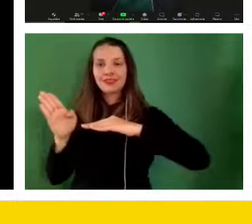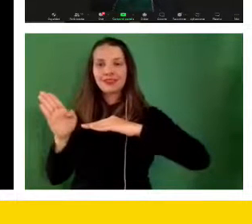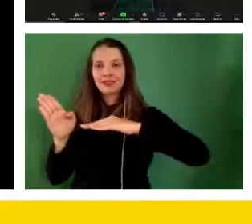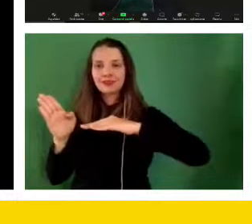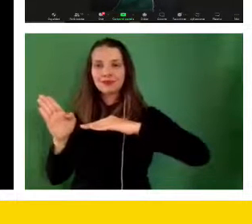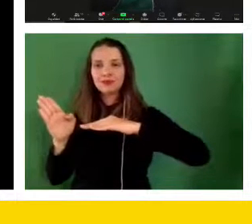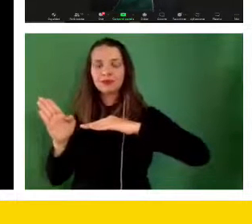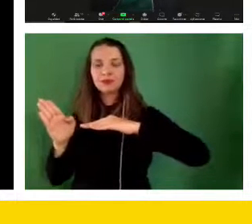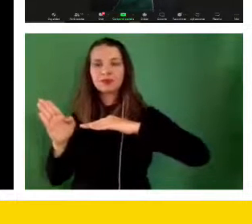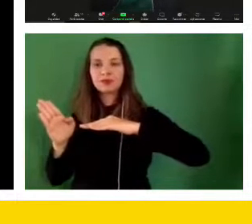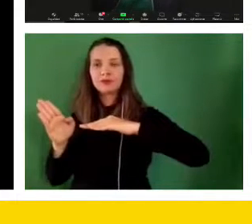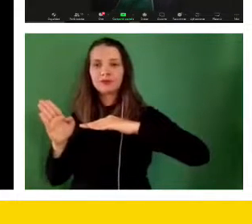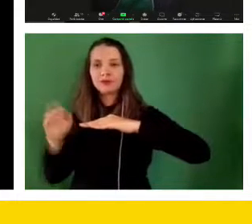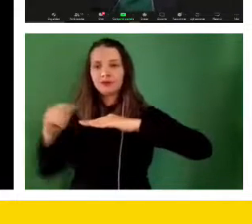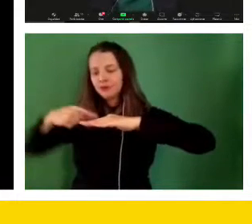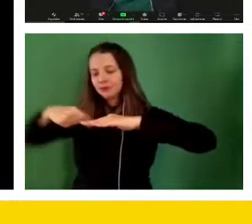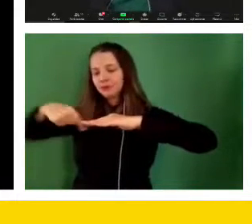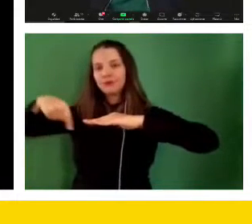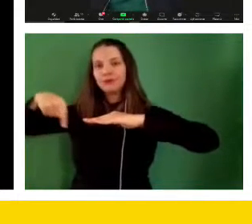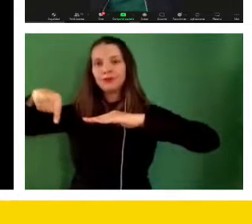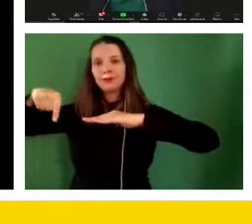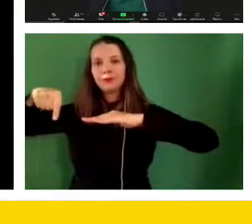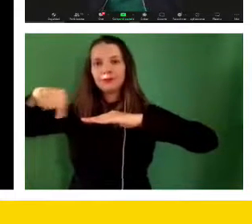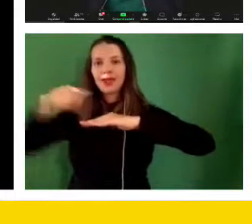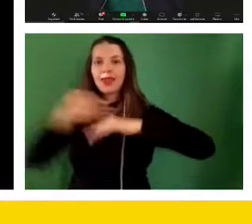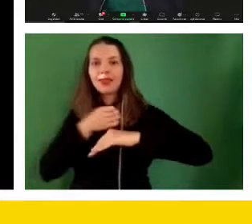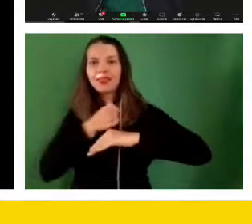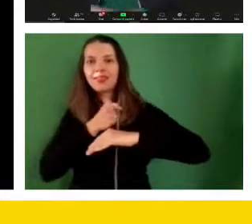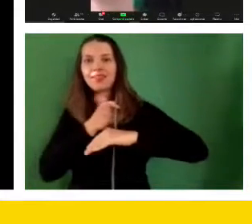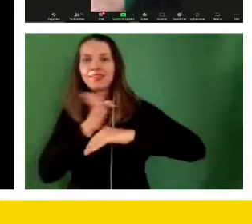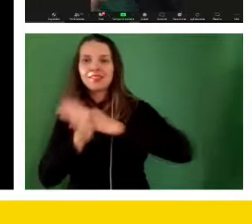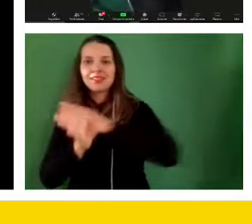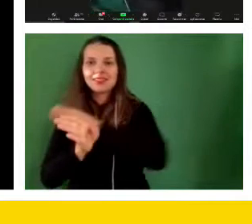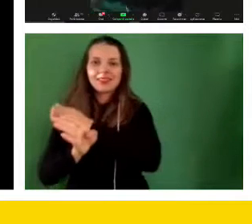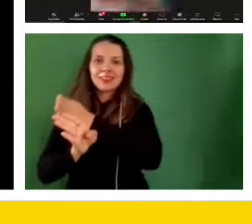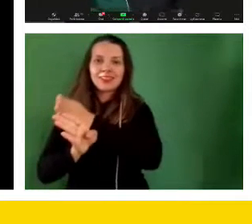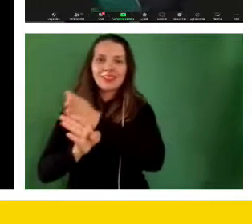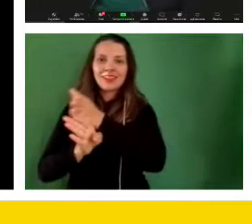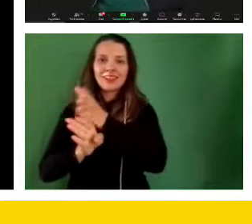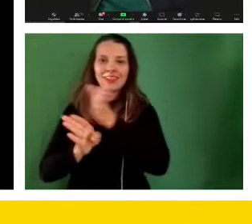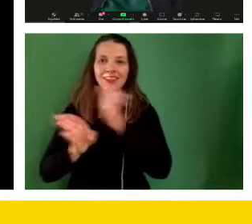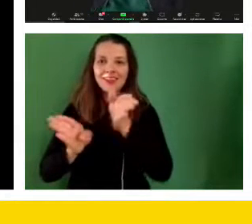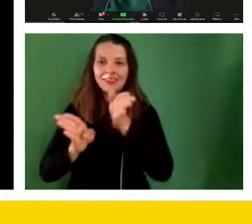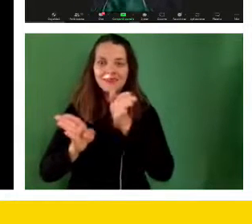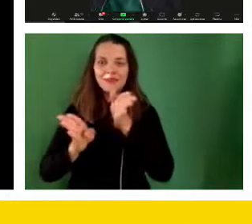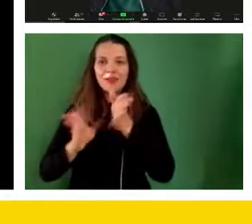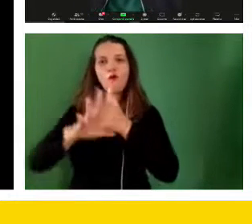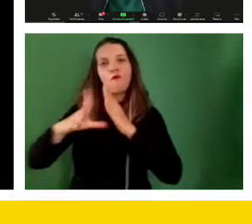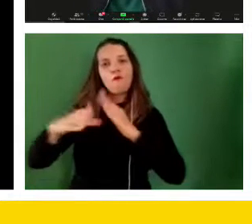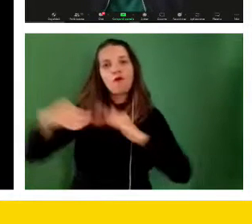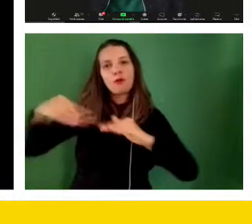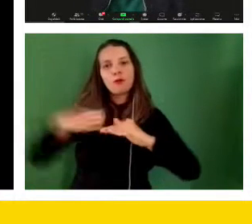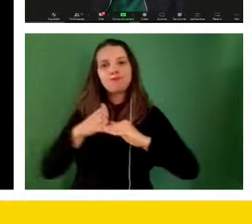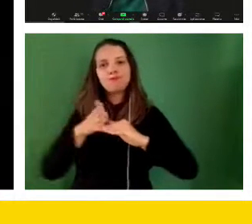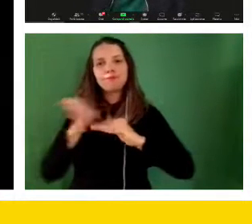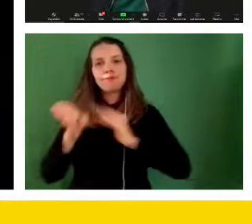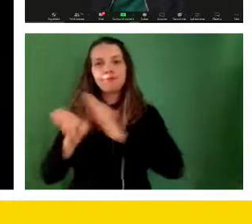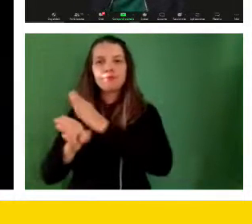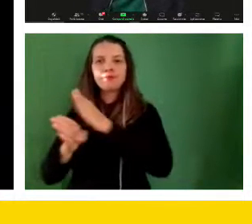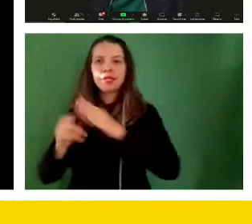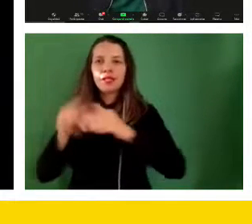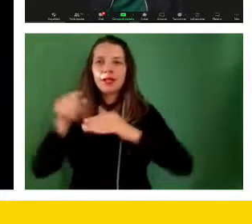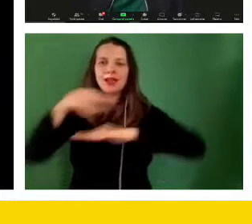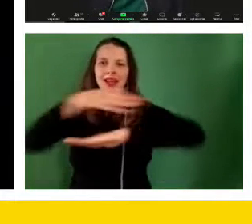A la derecha y después volver a voltear a la izquierda, sobre esa vereda que entraba un poco hacia adentro y que